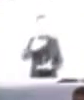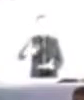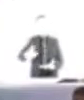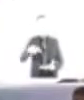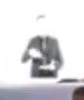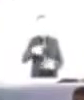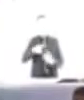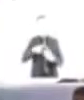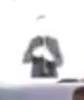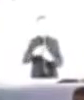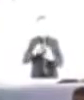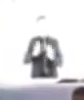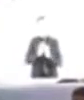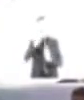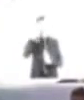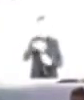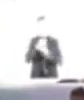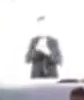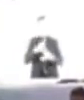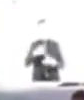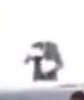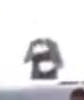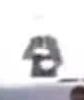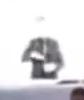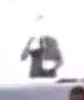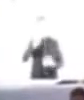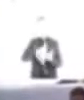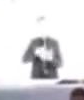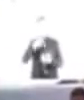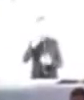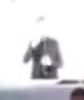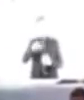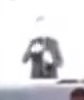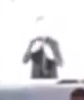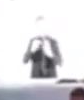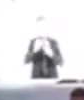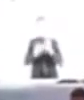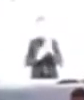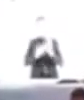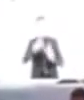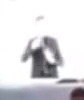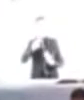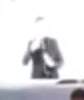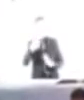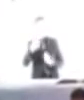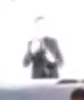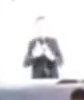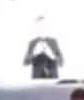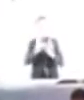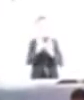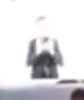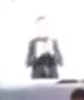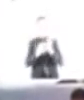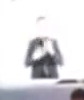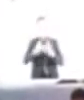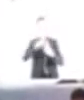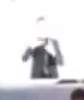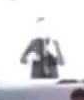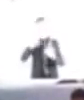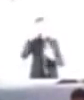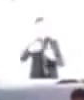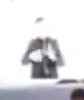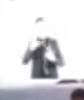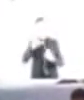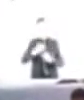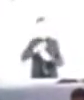Justicia el informe de labores 2020. En los términos del artículo 84 de la Constitución Política del Estado de Guanajuato, y una vez